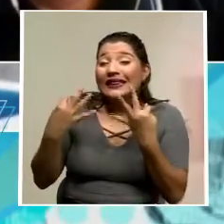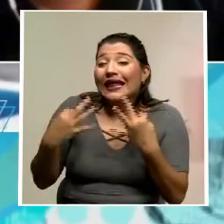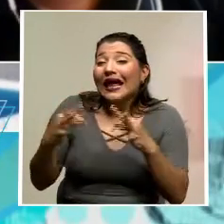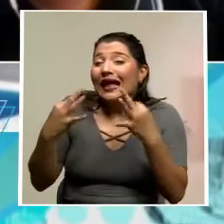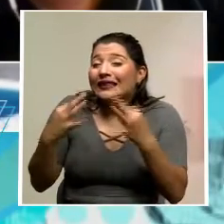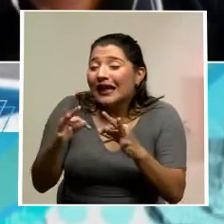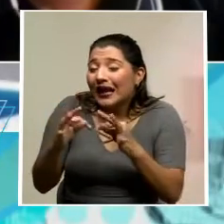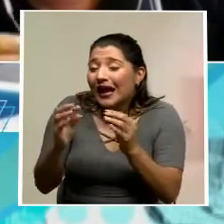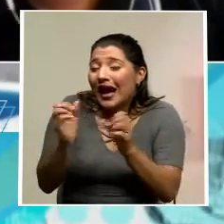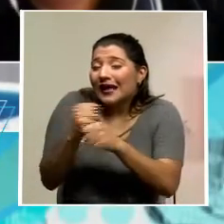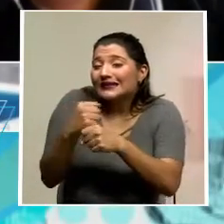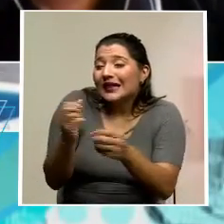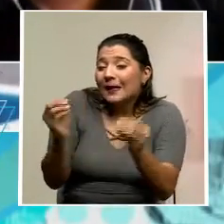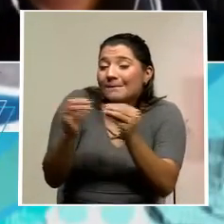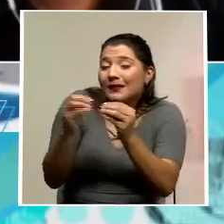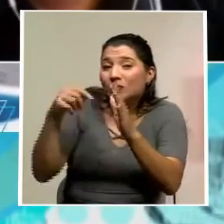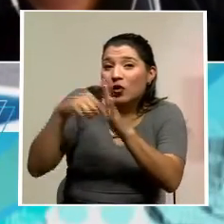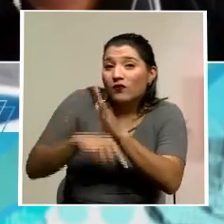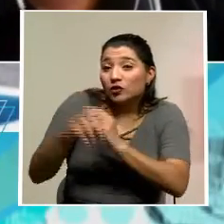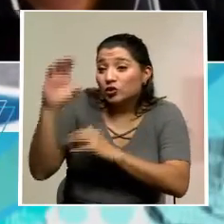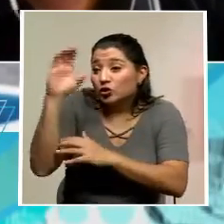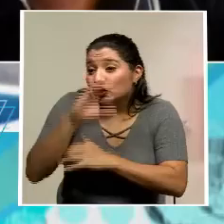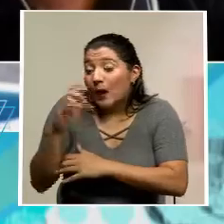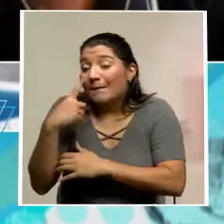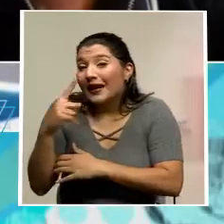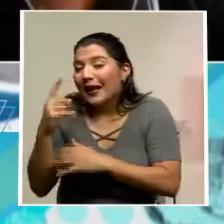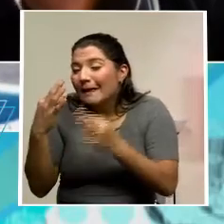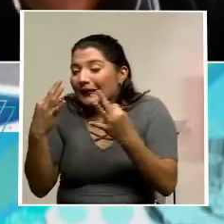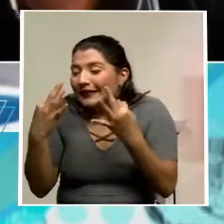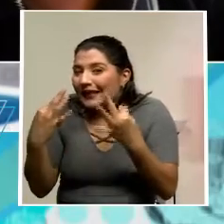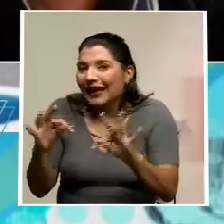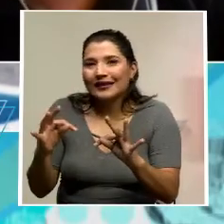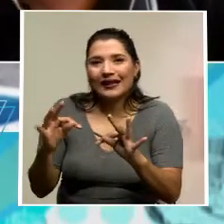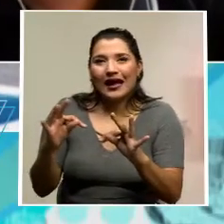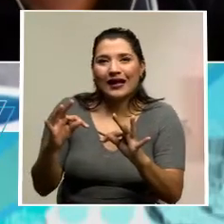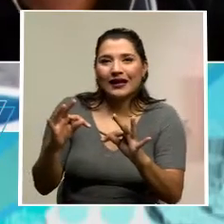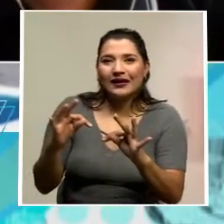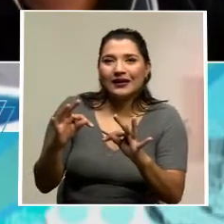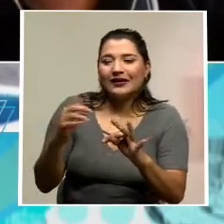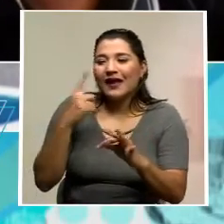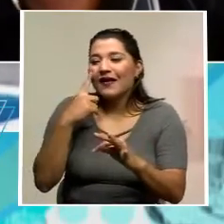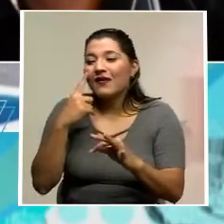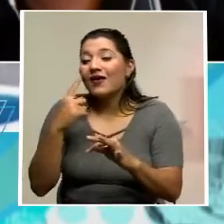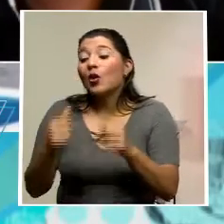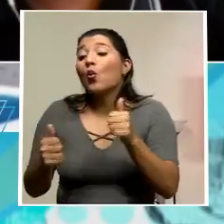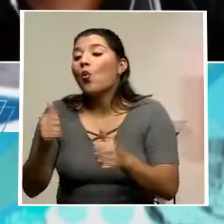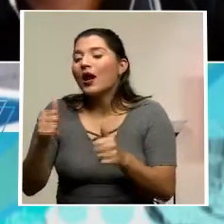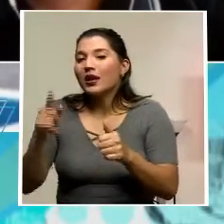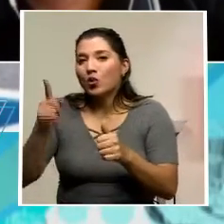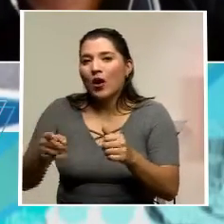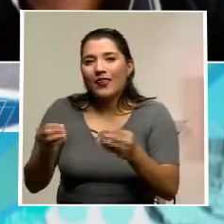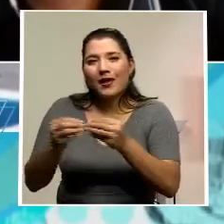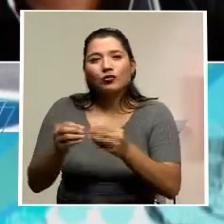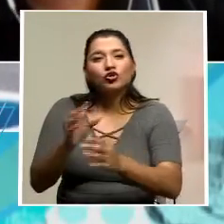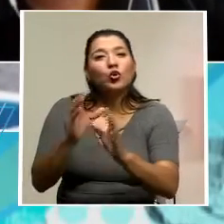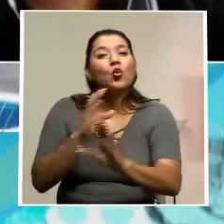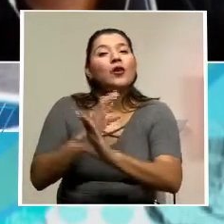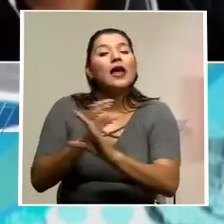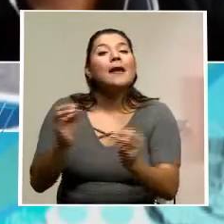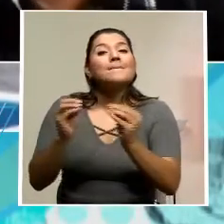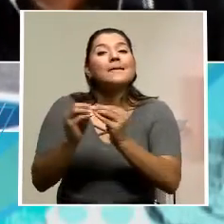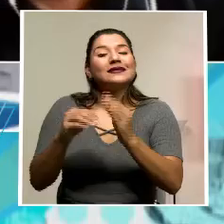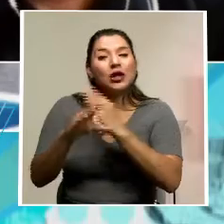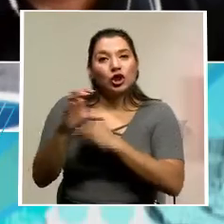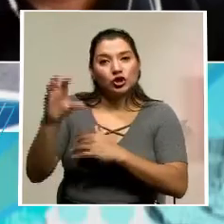para buscar o identificar mejor esos sitios que requieren mayor protección en el país. En Costa Rica entiendo